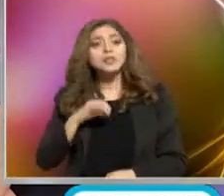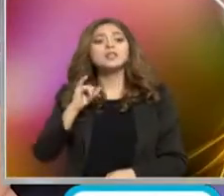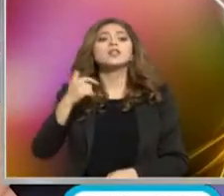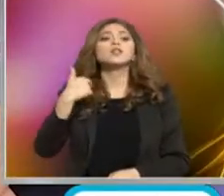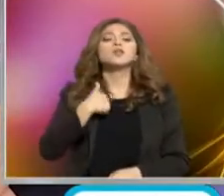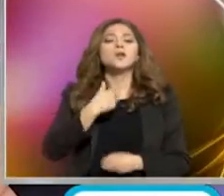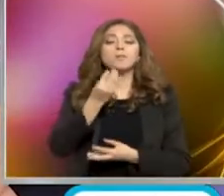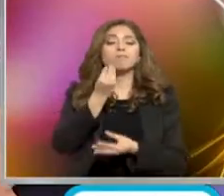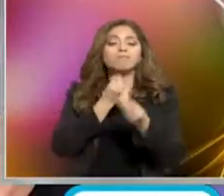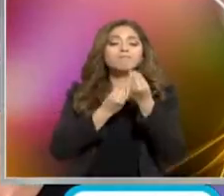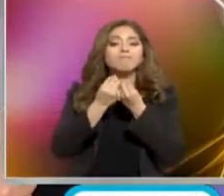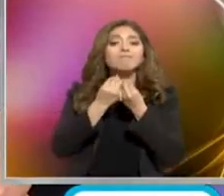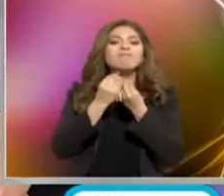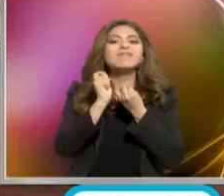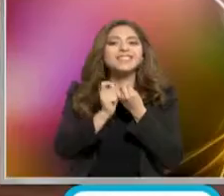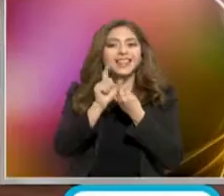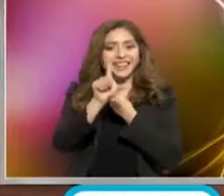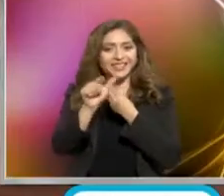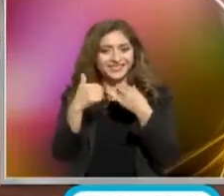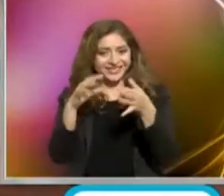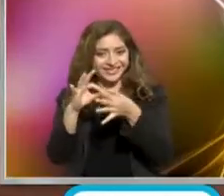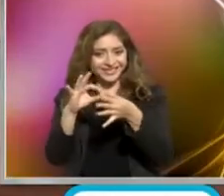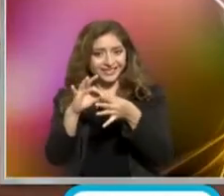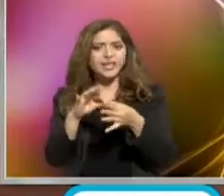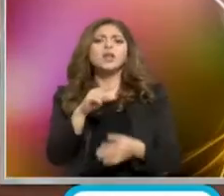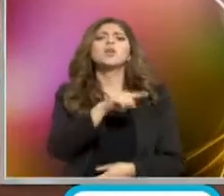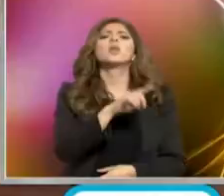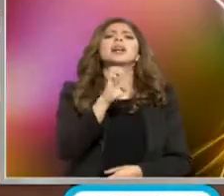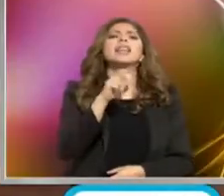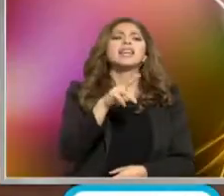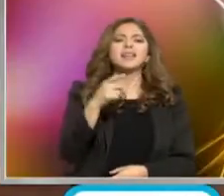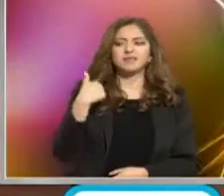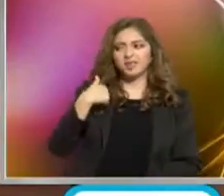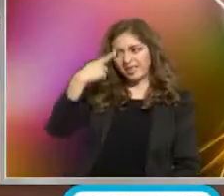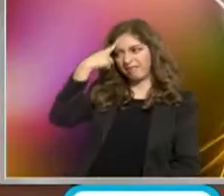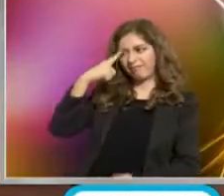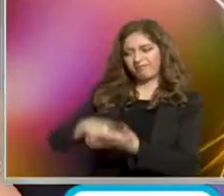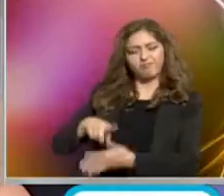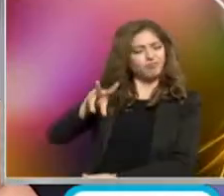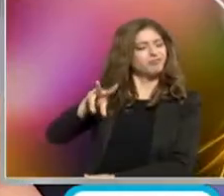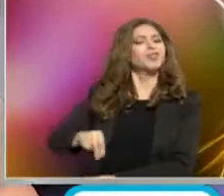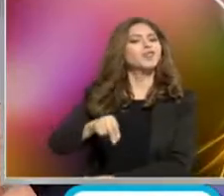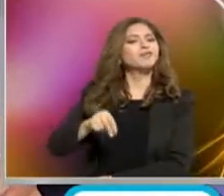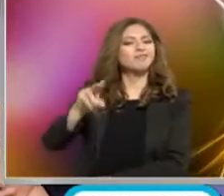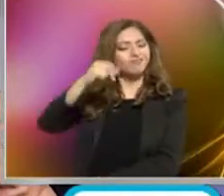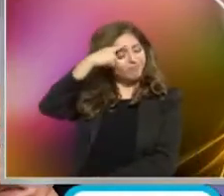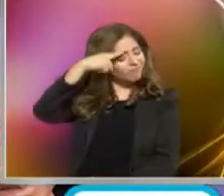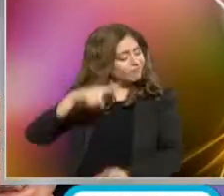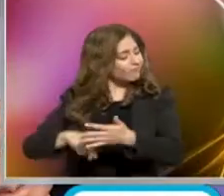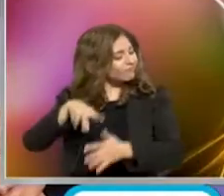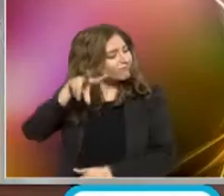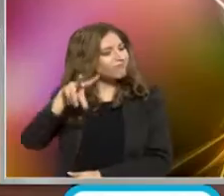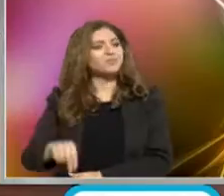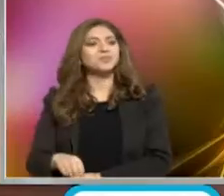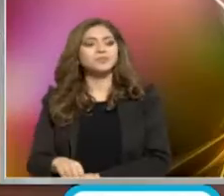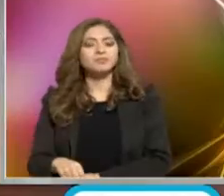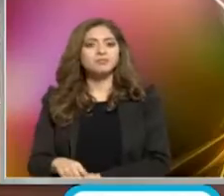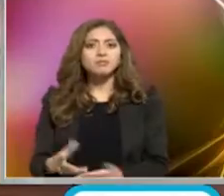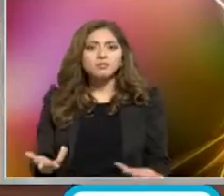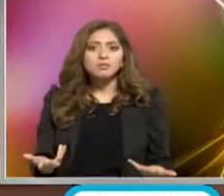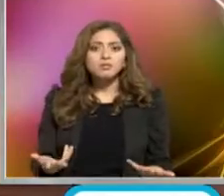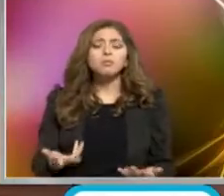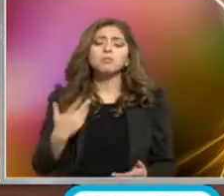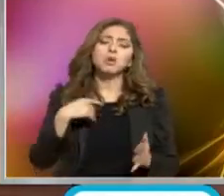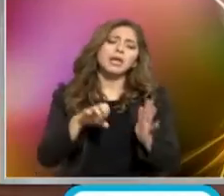comí, ya les voy a contar. Y Enrique... Yo no te creo nada. No, no te creo nada. Nada te creo, ¿Por María qué? Villalón. Cuéntanos. Porque yo me